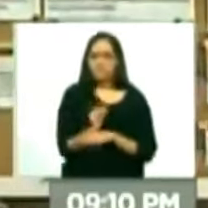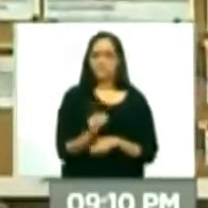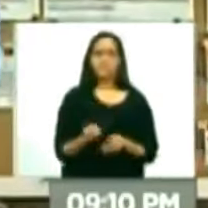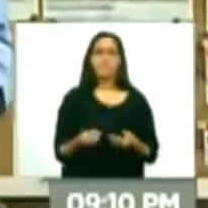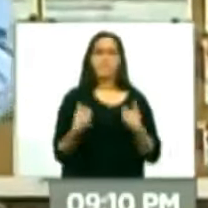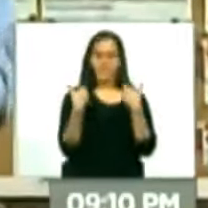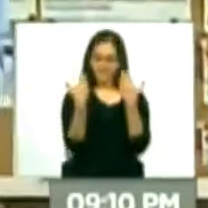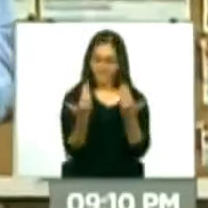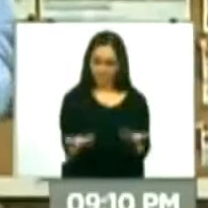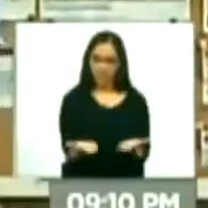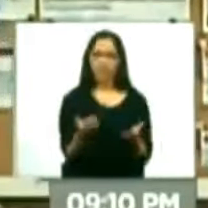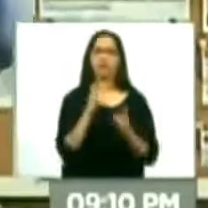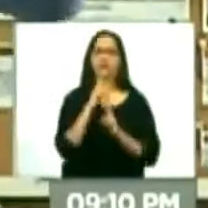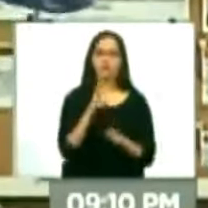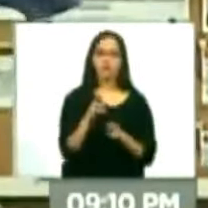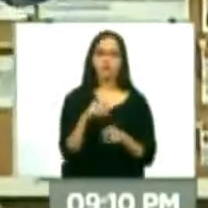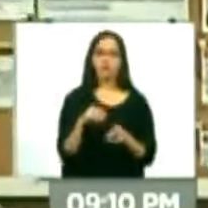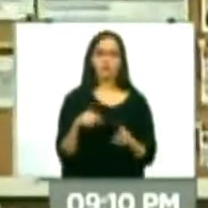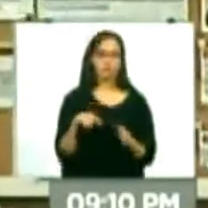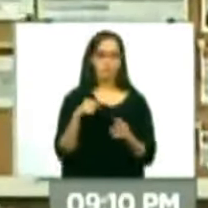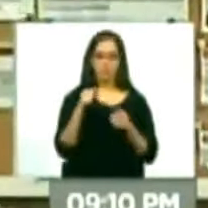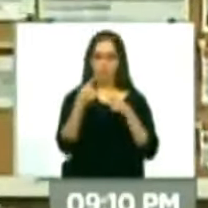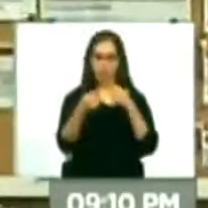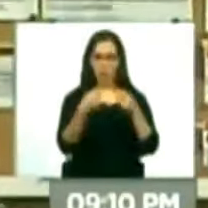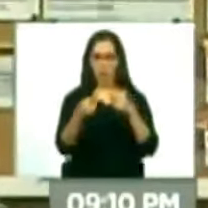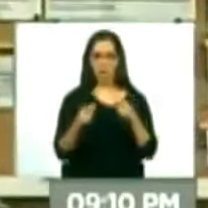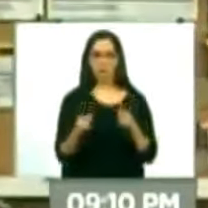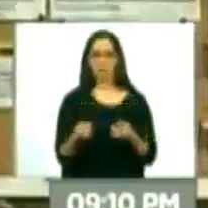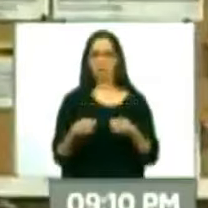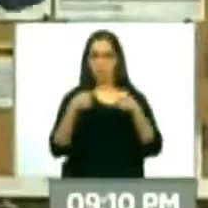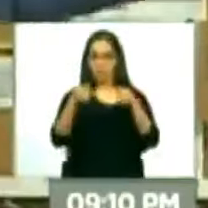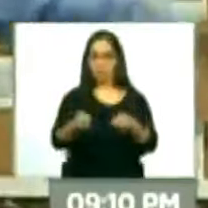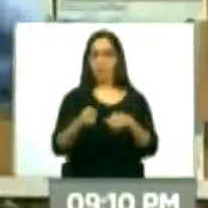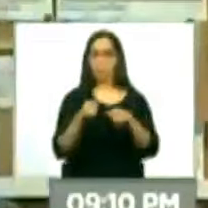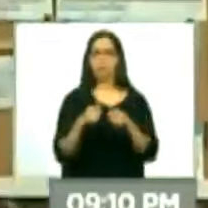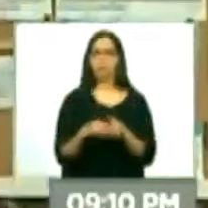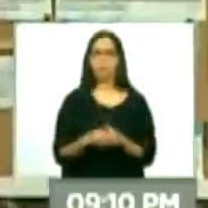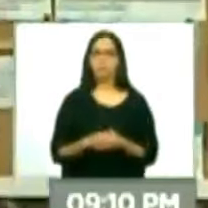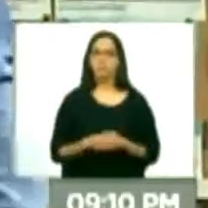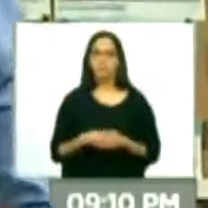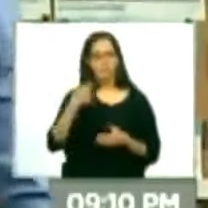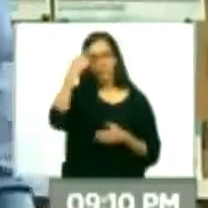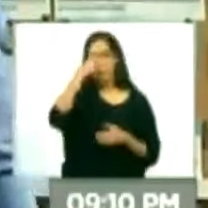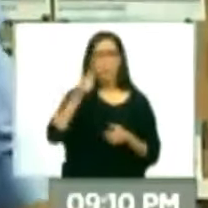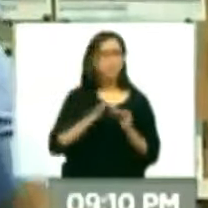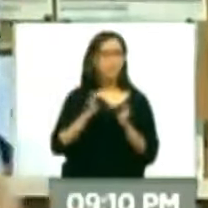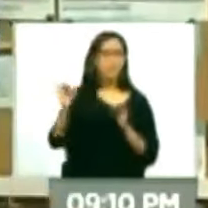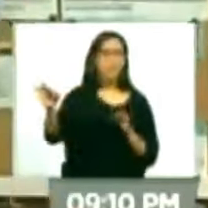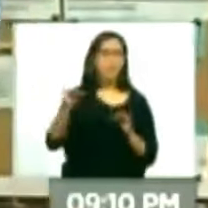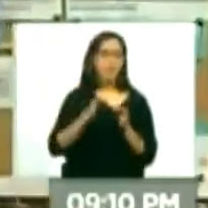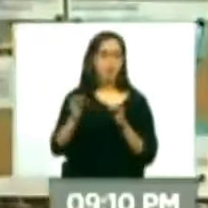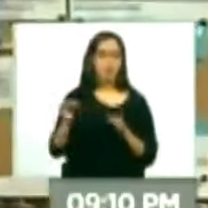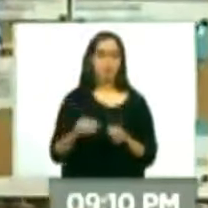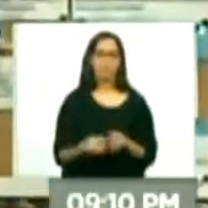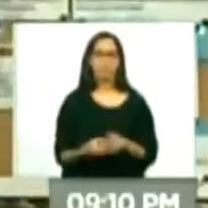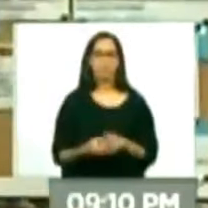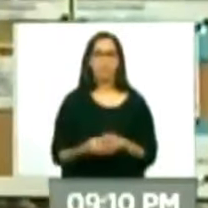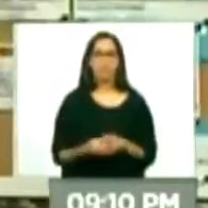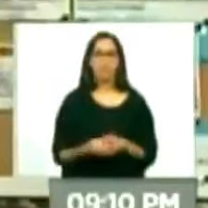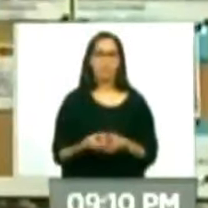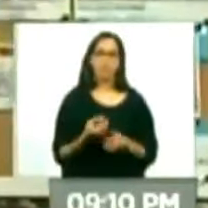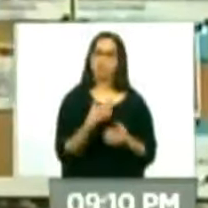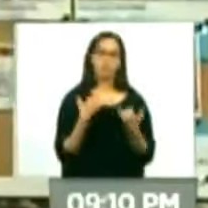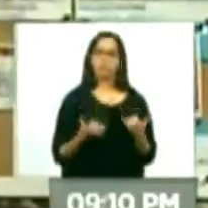están los resultados de no sé qué cosa, Tres Bocas, no sé qué cosa, ¿dónde está? Tres Caños, ¿no? Por allá, pero es lejos, lejos. Y aquí están los... No, vale, ya